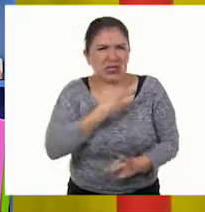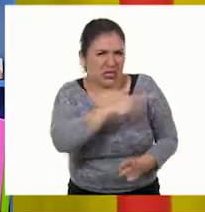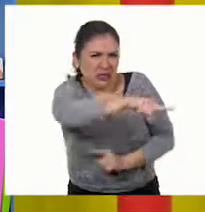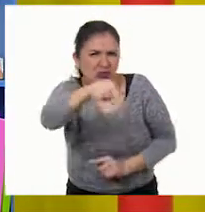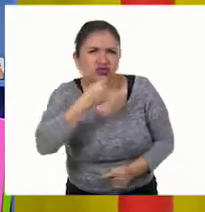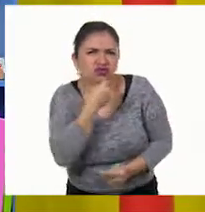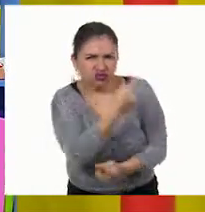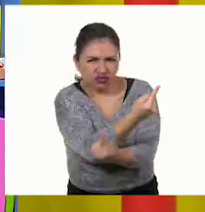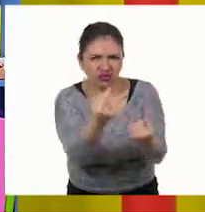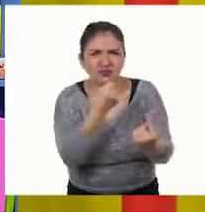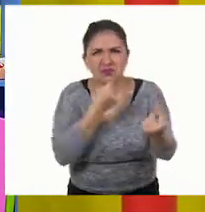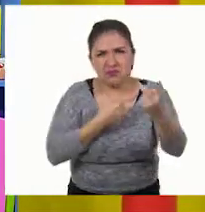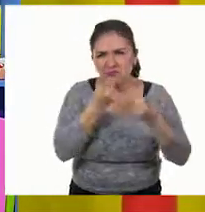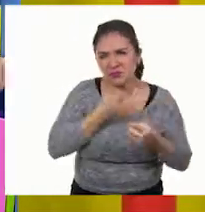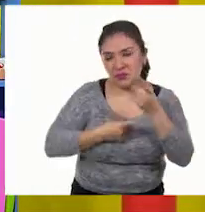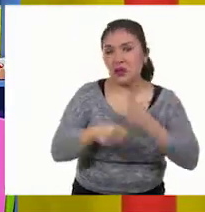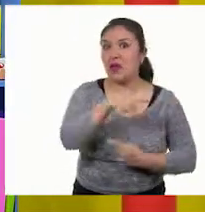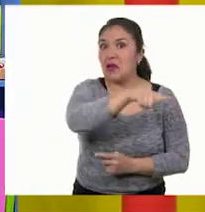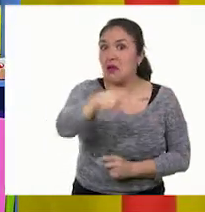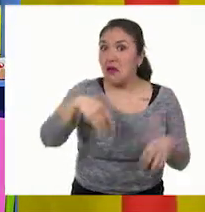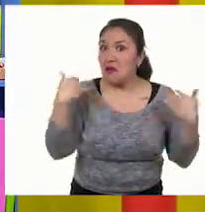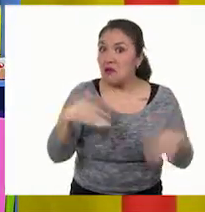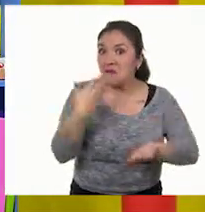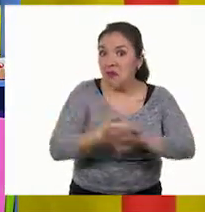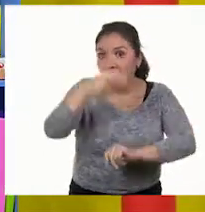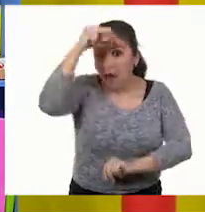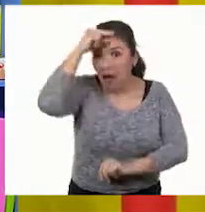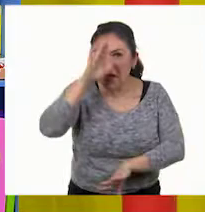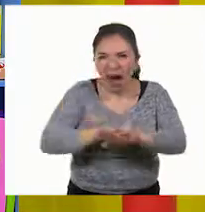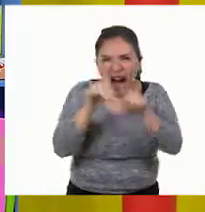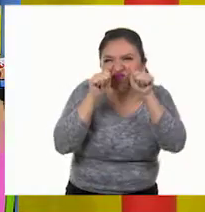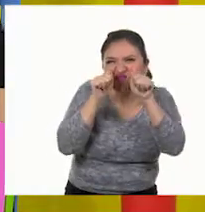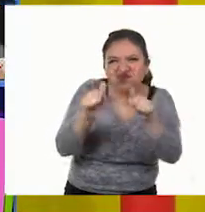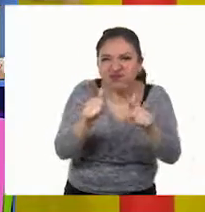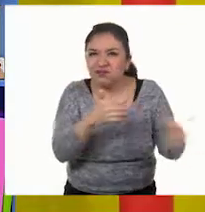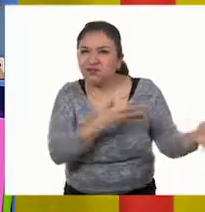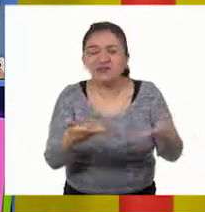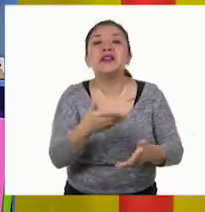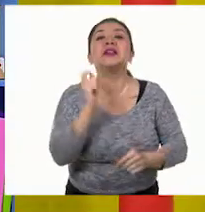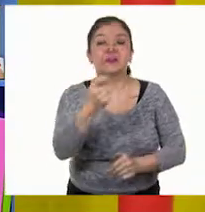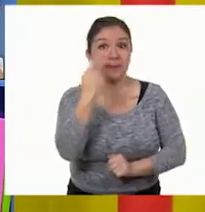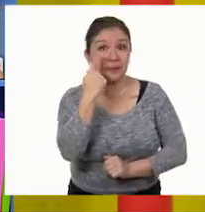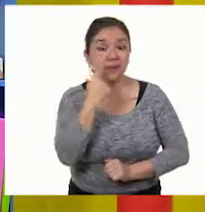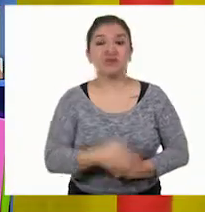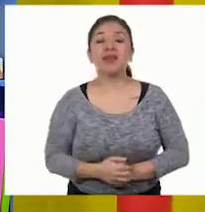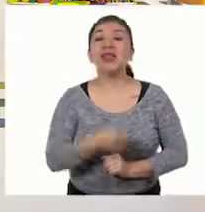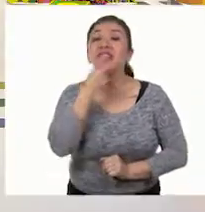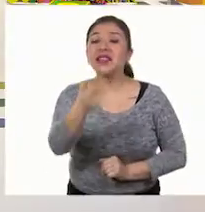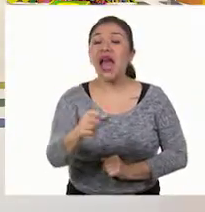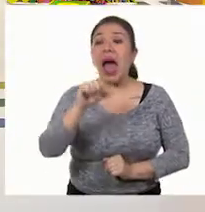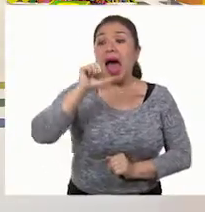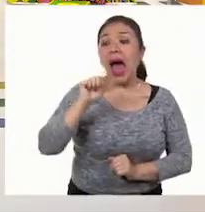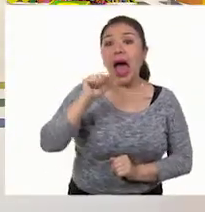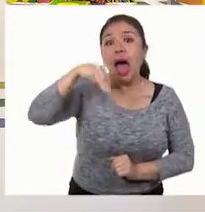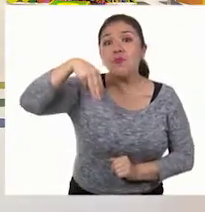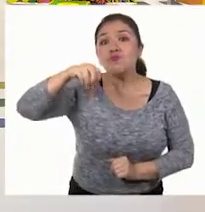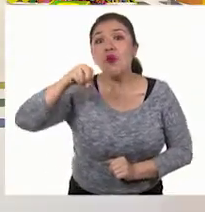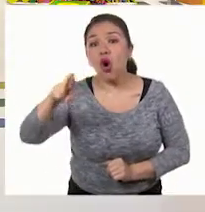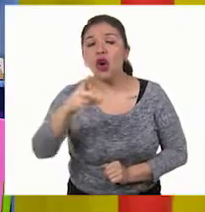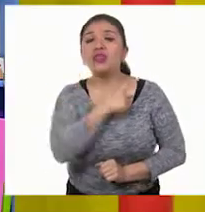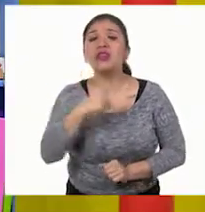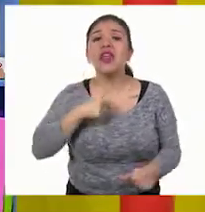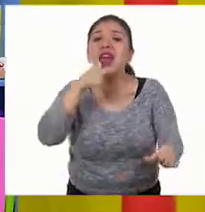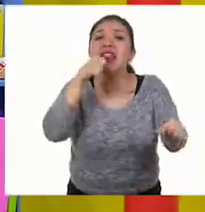los niños? ¿Qué? Que, miren, qué bien, están pero con todo, muy bien. Están. Que amor va con